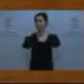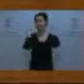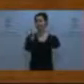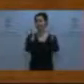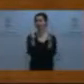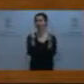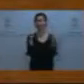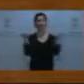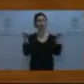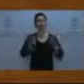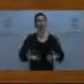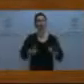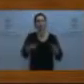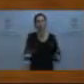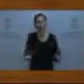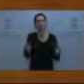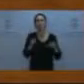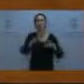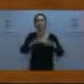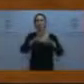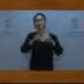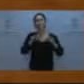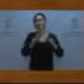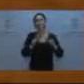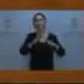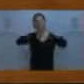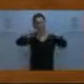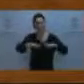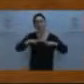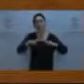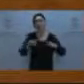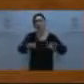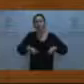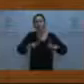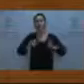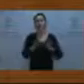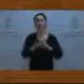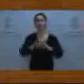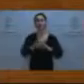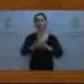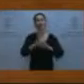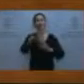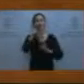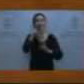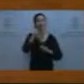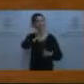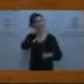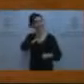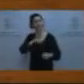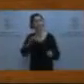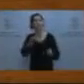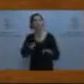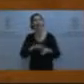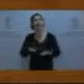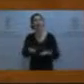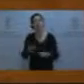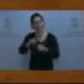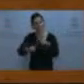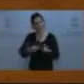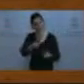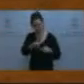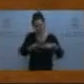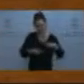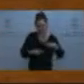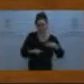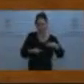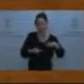estas familias se han reunido con el Principado y quisiéramos conocer de primera mano qué va a hacer para ayudar a estas familias, que